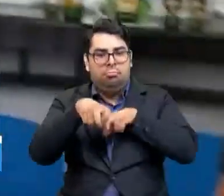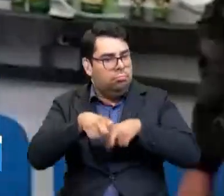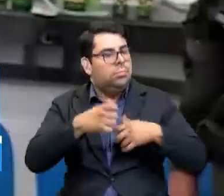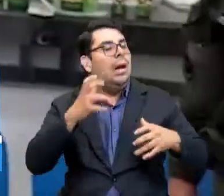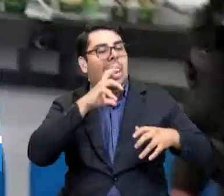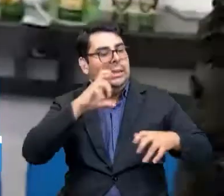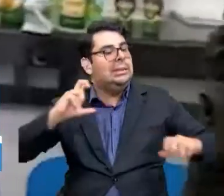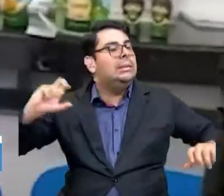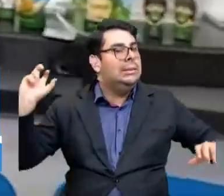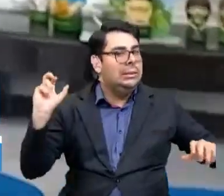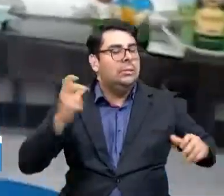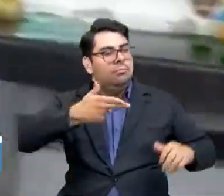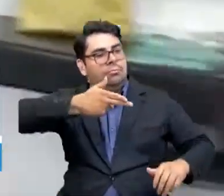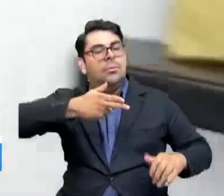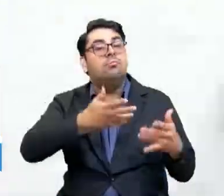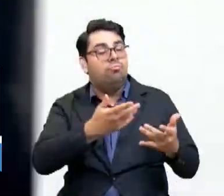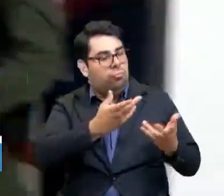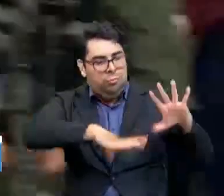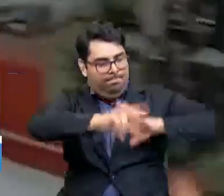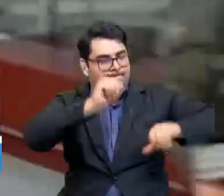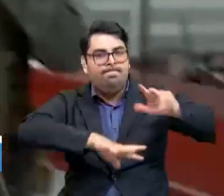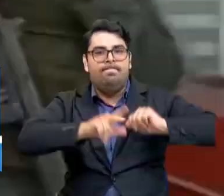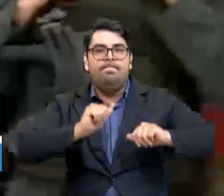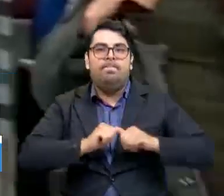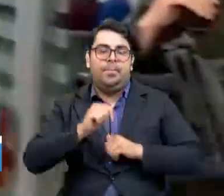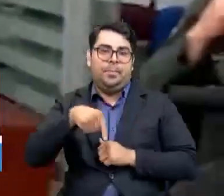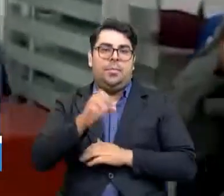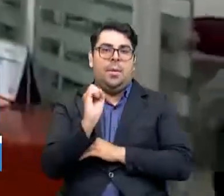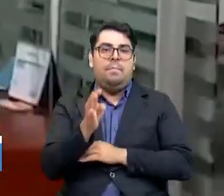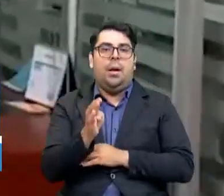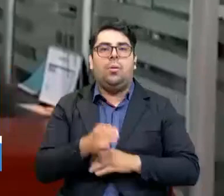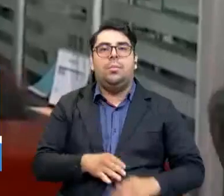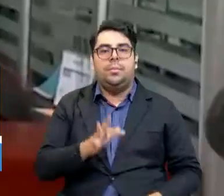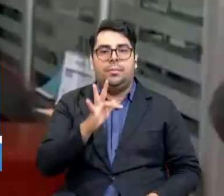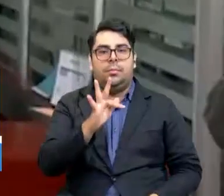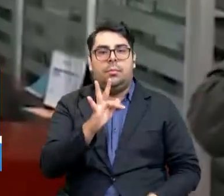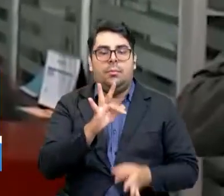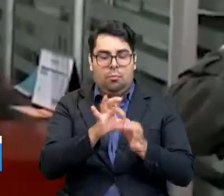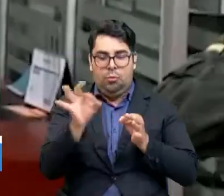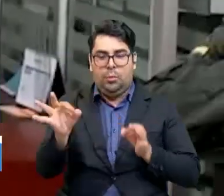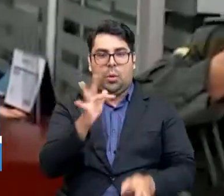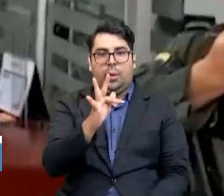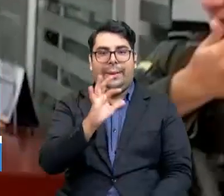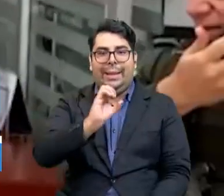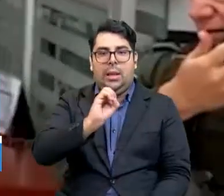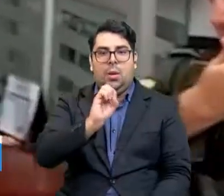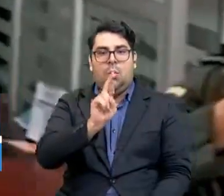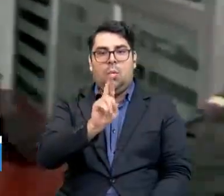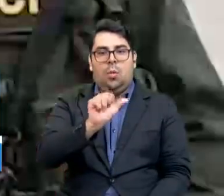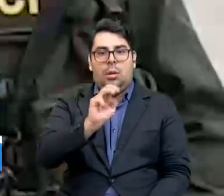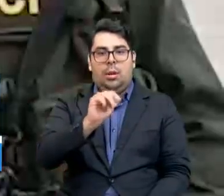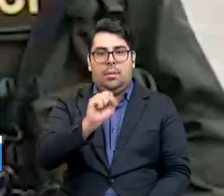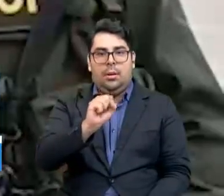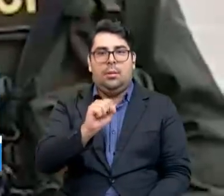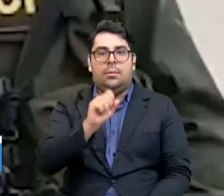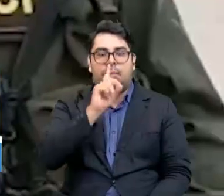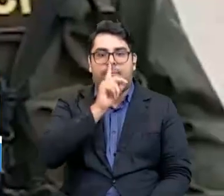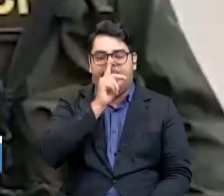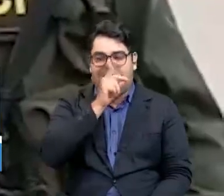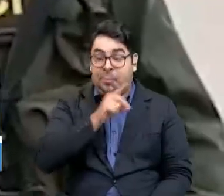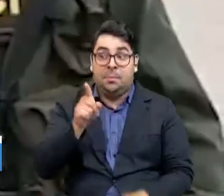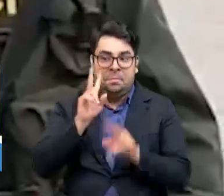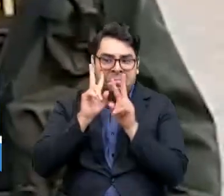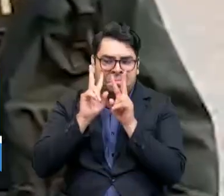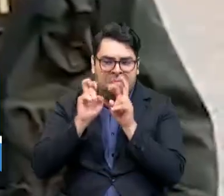en el Banco Agrario de Teorama. En este momento nos encontramos en el municipio de Teorama, donde estamos realizando todas las